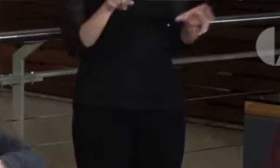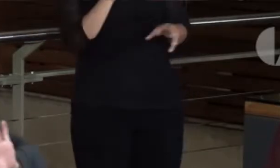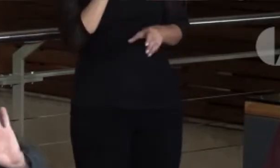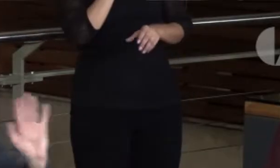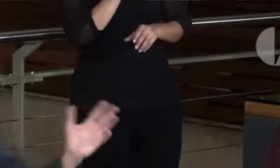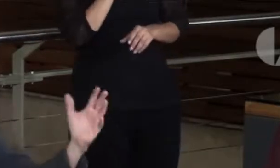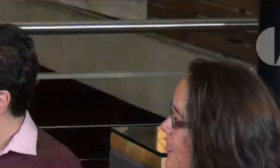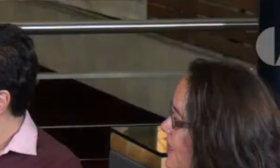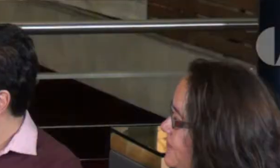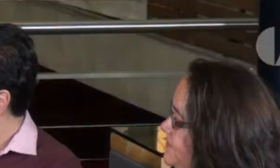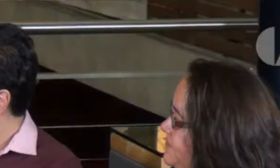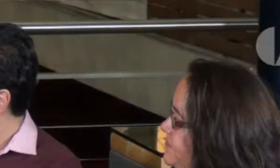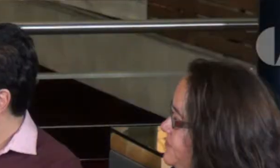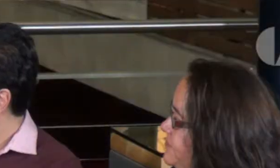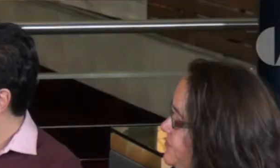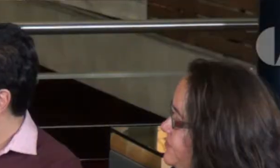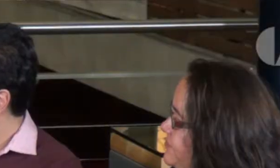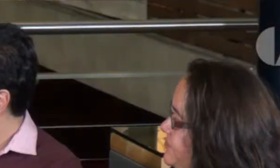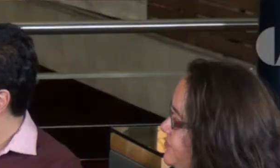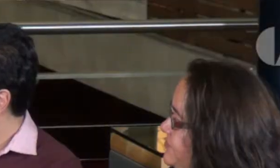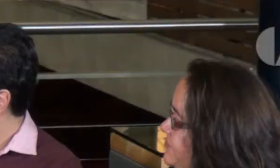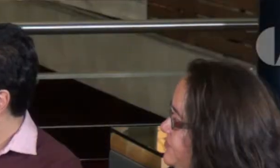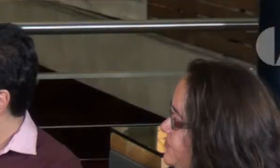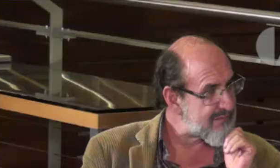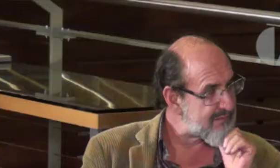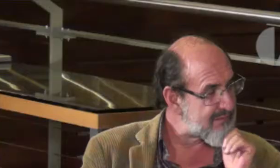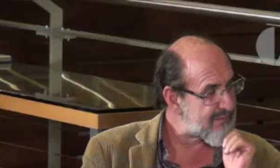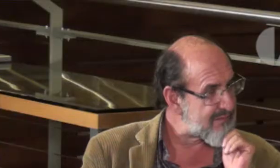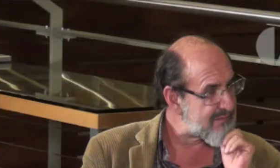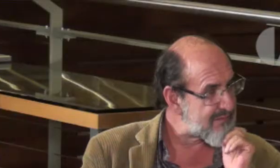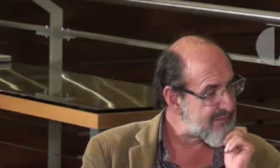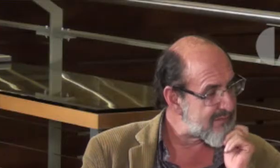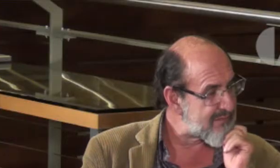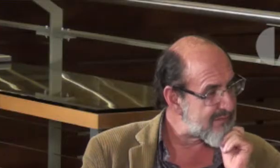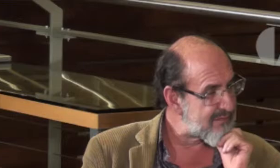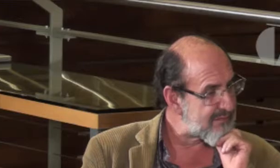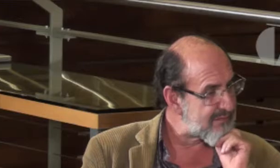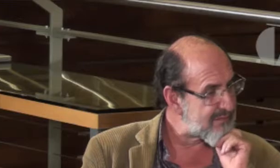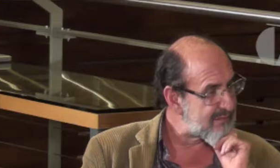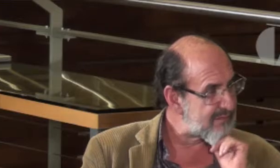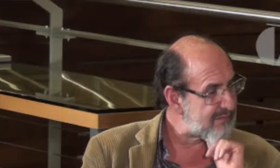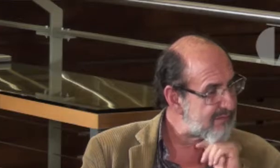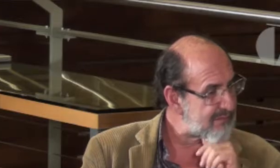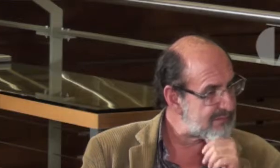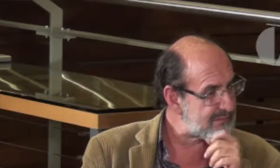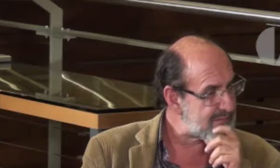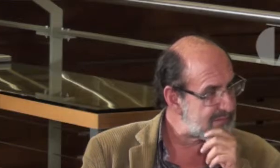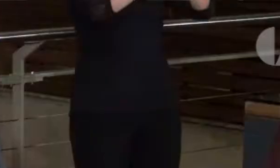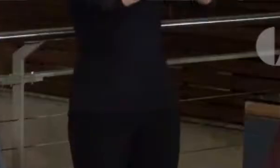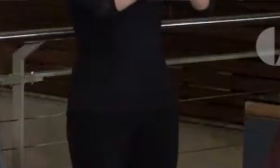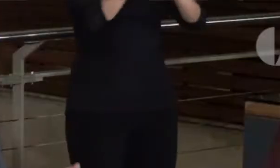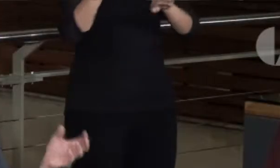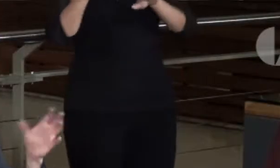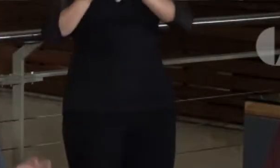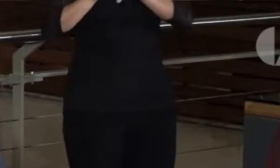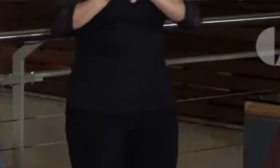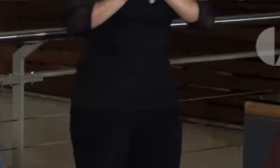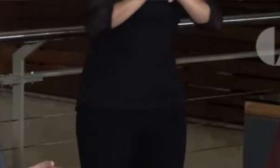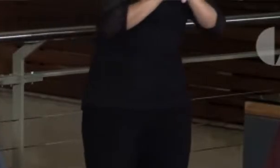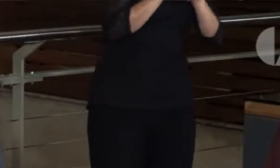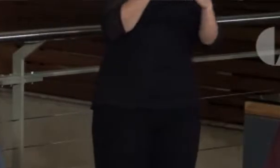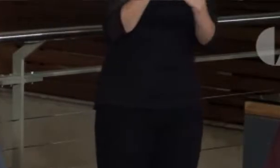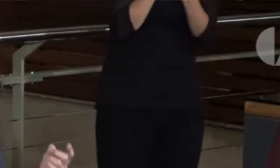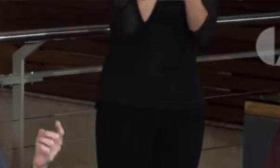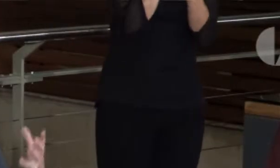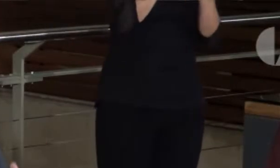encerrar a encerrar y hasta casi hacerlos desaparecer por eso cada 800 niños más o menos de promedio que en la